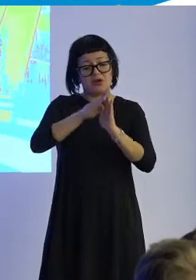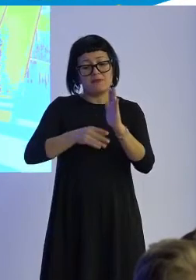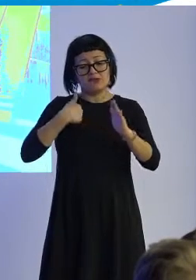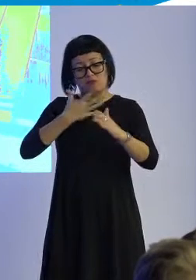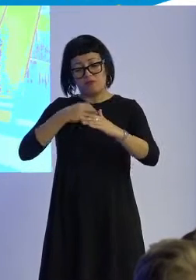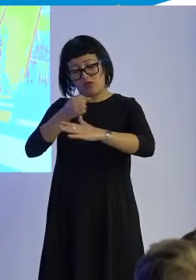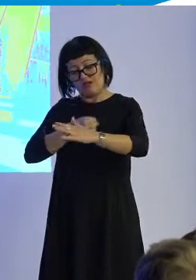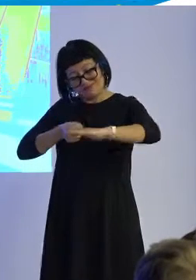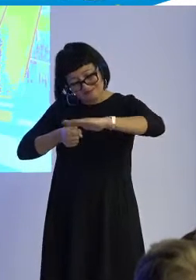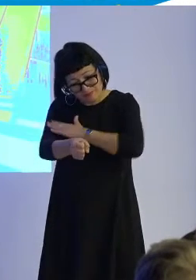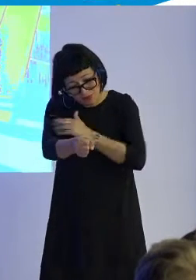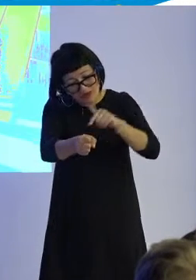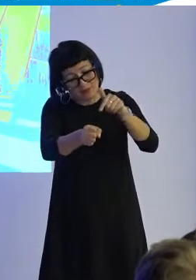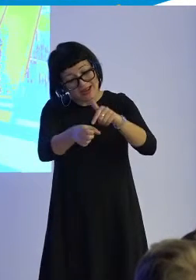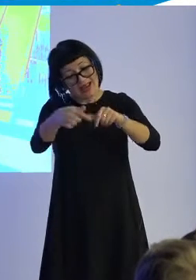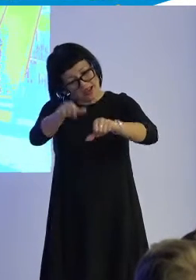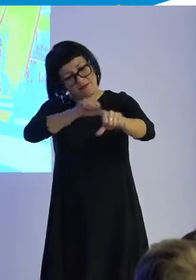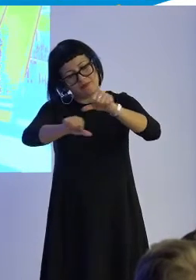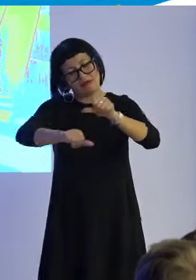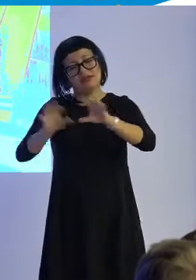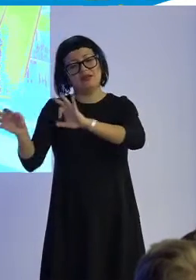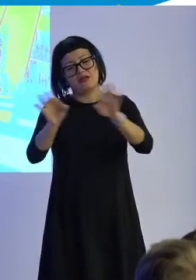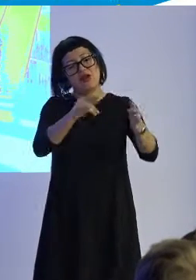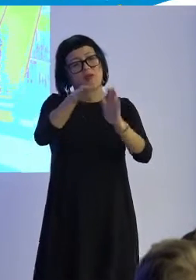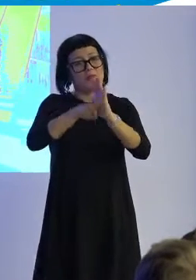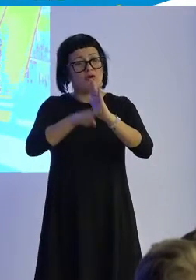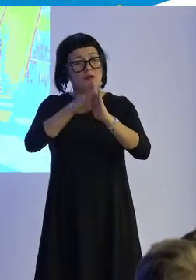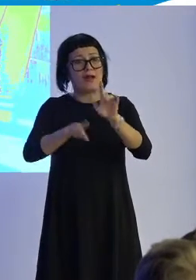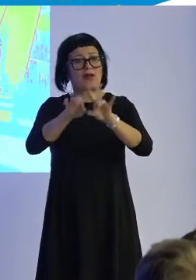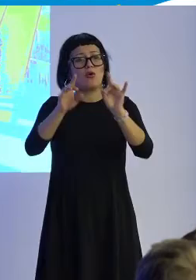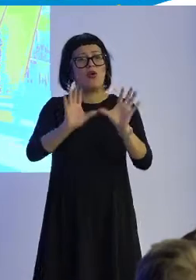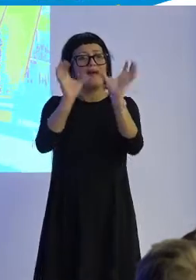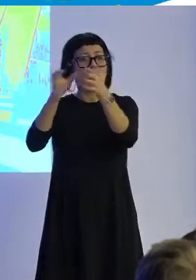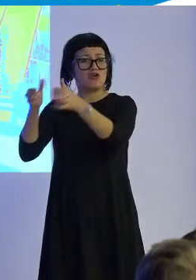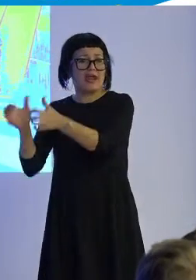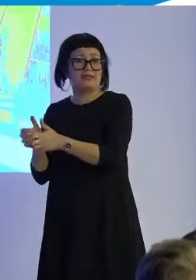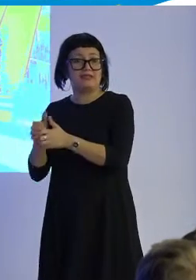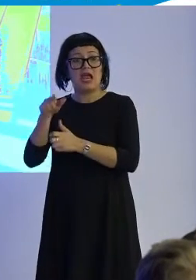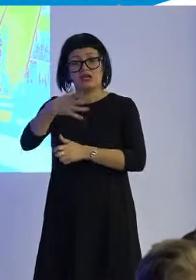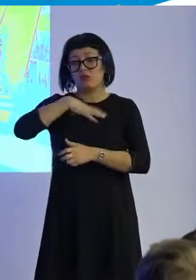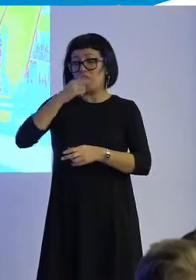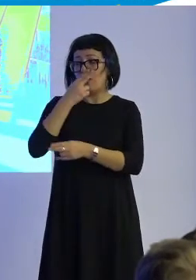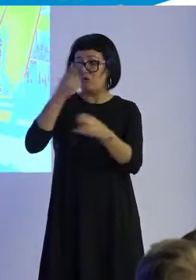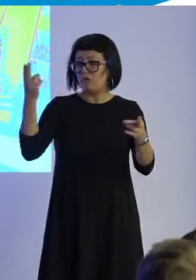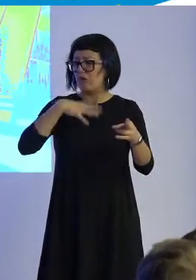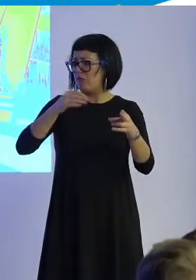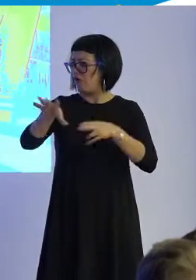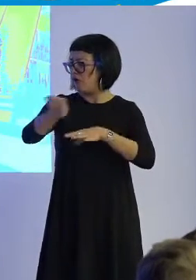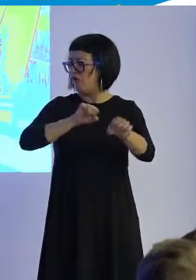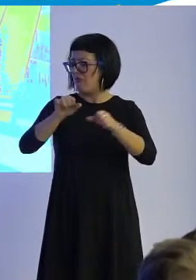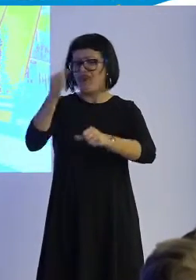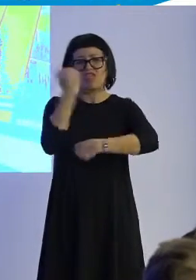virtual para poder programar realidad virtual en modo bloques. Esto estará disponible a gran público en diciembre de este